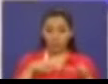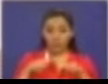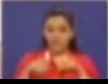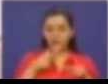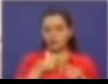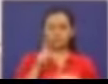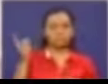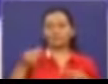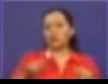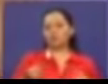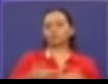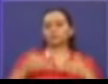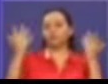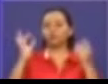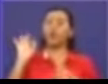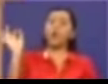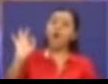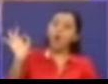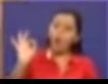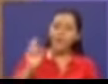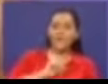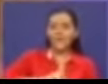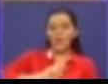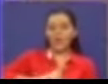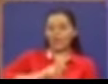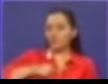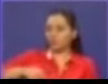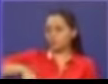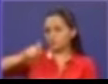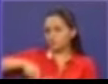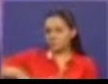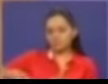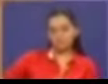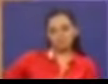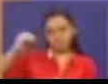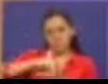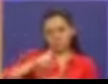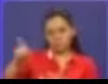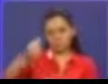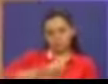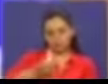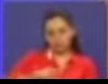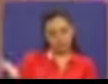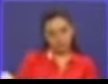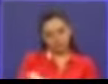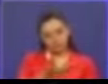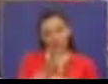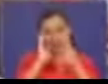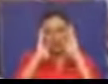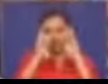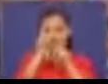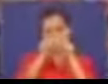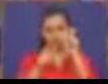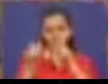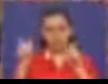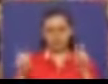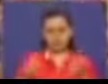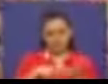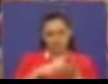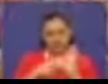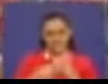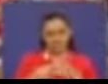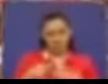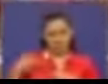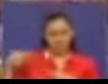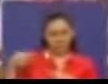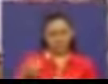O contratar más médicos, pagarles más decentemente para que atiendan de mejor manera a la gente, no es la mejor de las